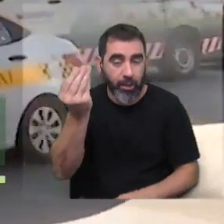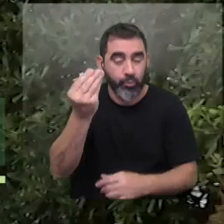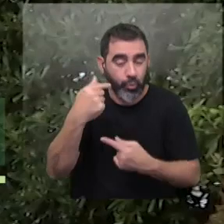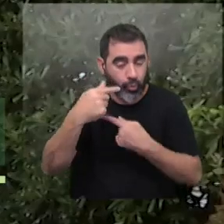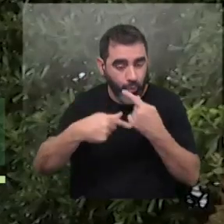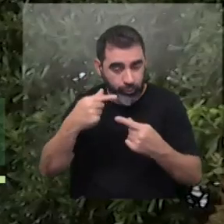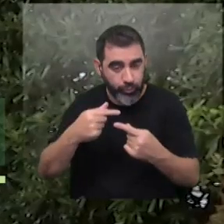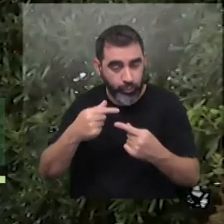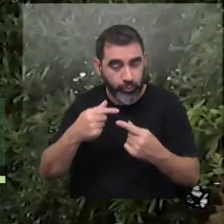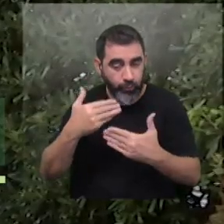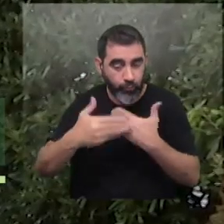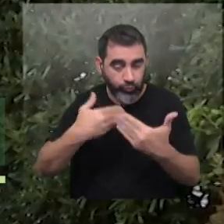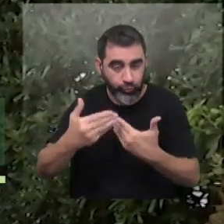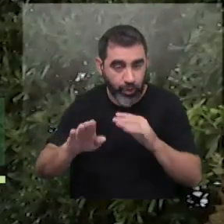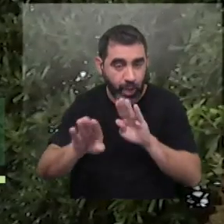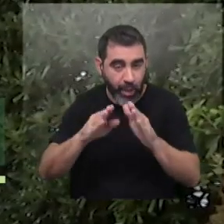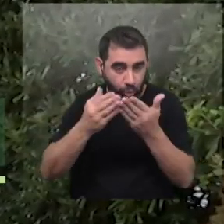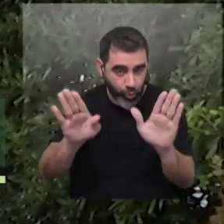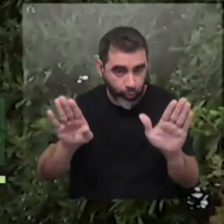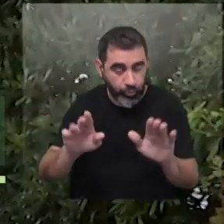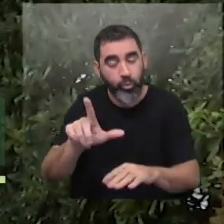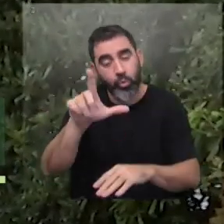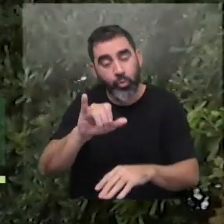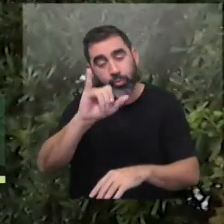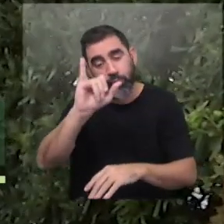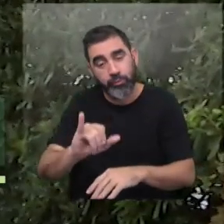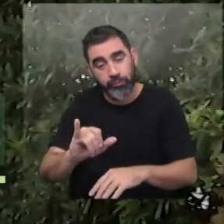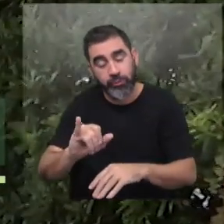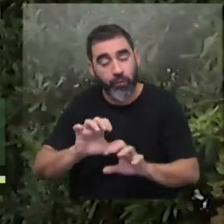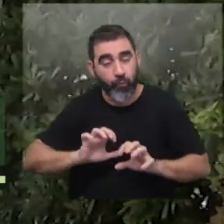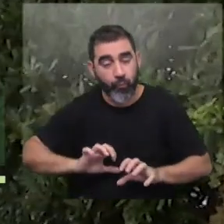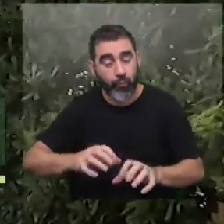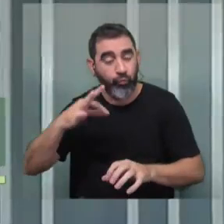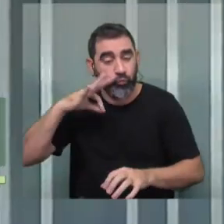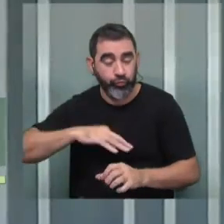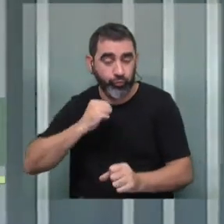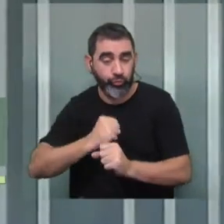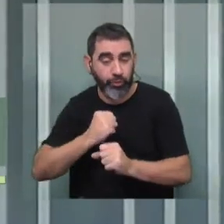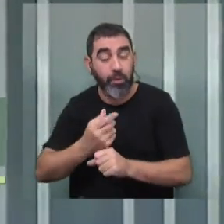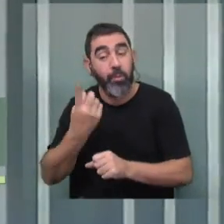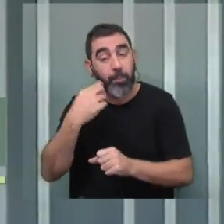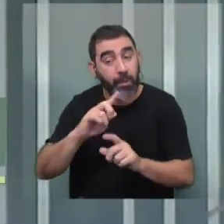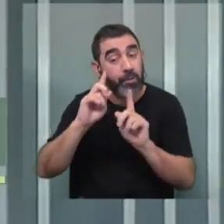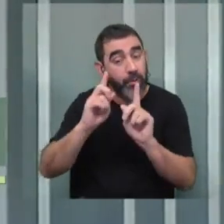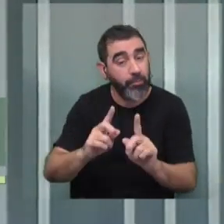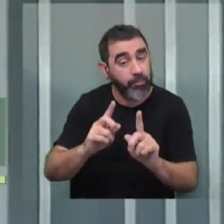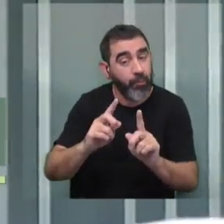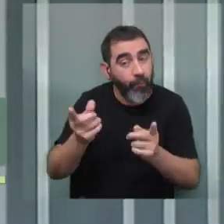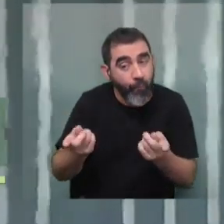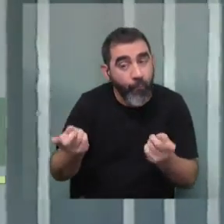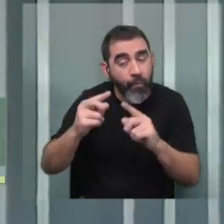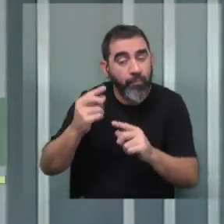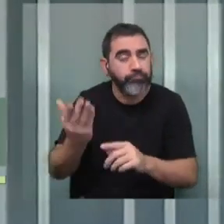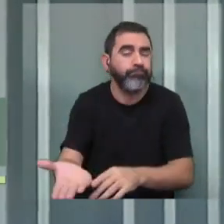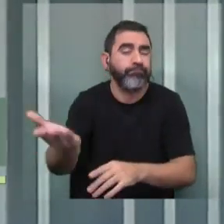continúe de puertas abiertas por supuesto manteniendo las fuentes laborales pero por sobre todas las cosas recuperar la la